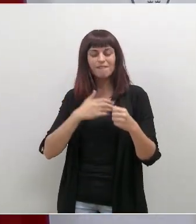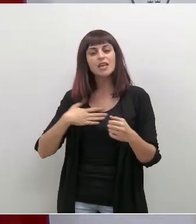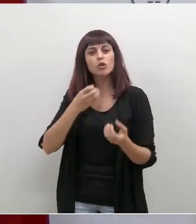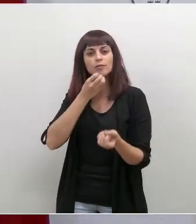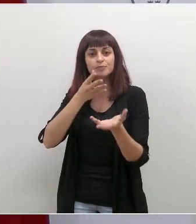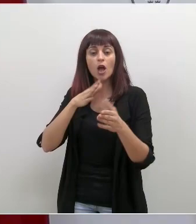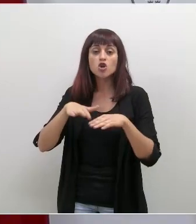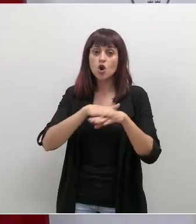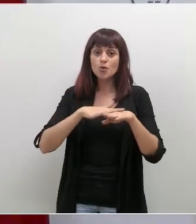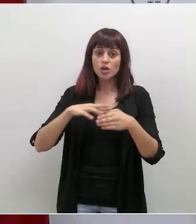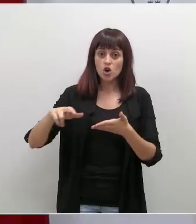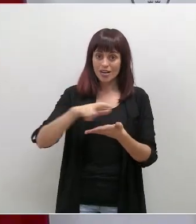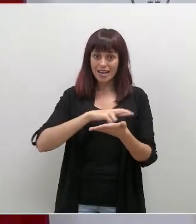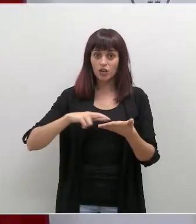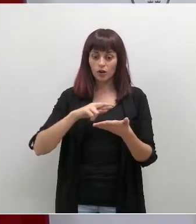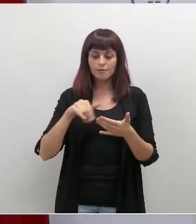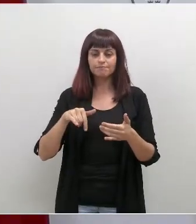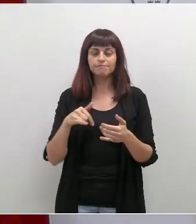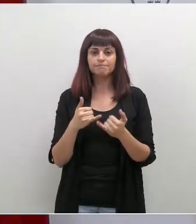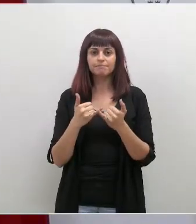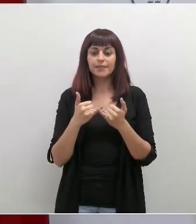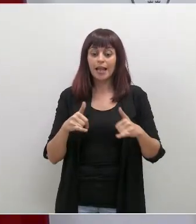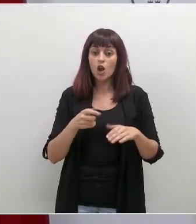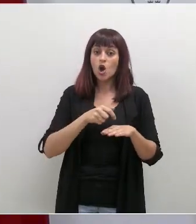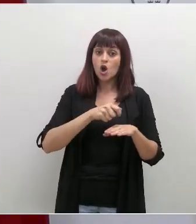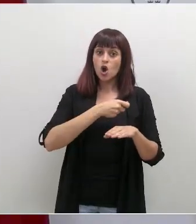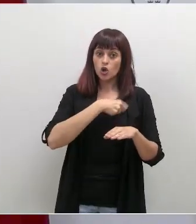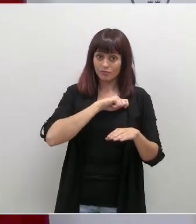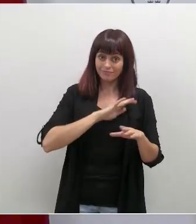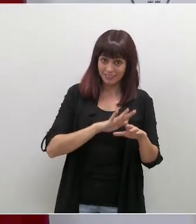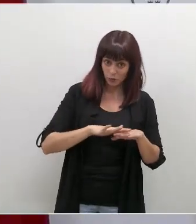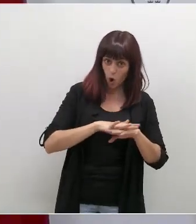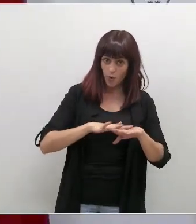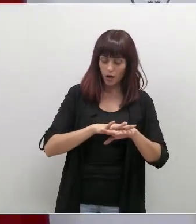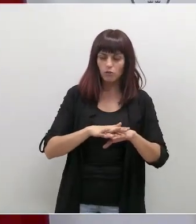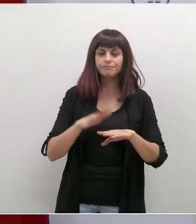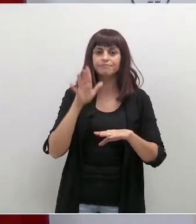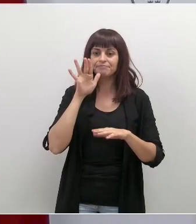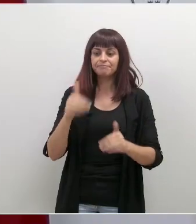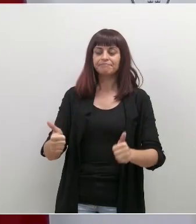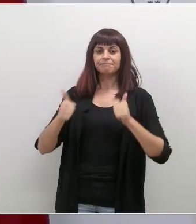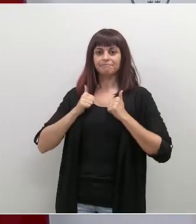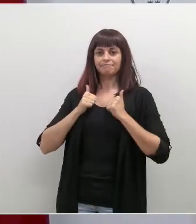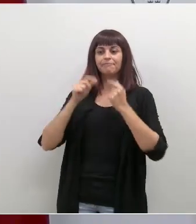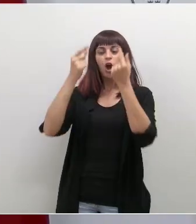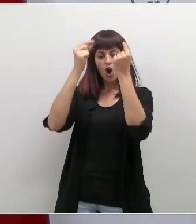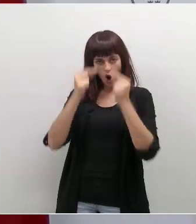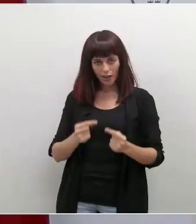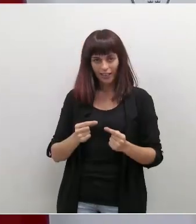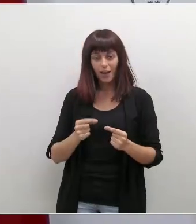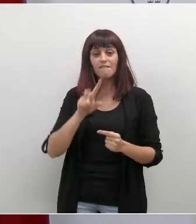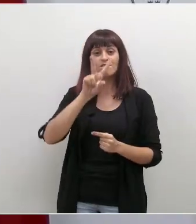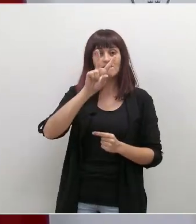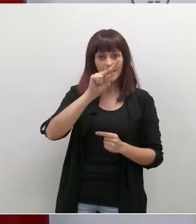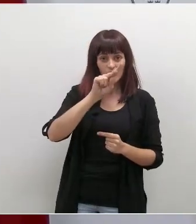Gobierno regional celebra que el Gobierno de España se haya visto obligado a rectificar y finalmente vaya a rebajar del 21